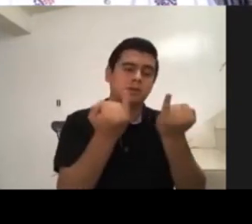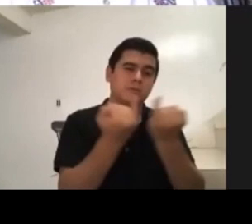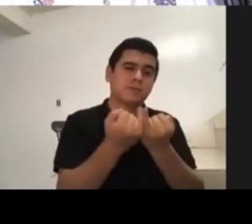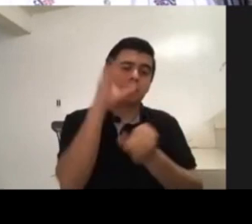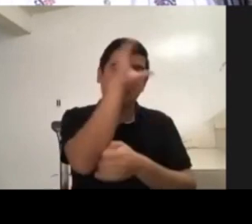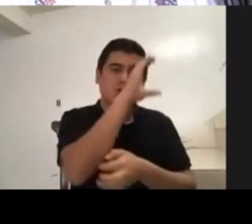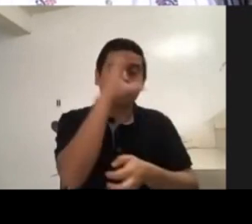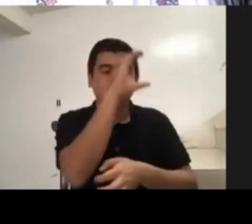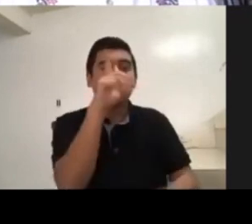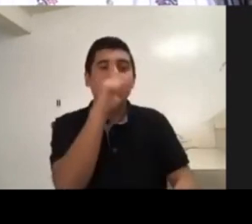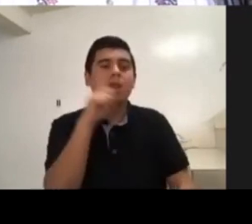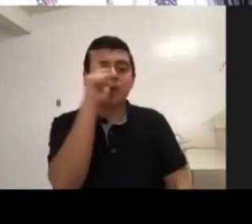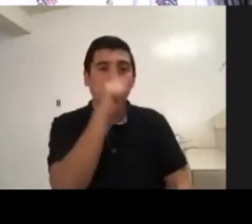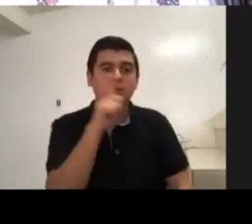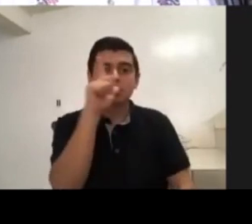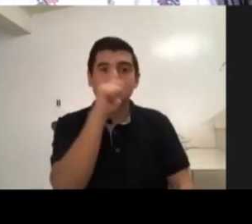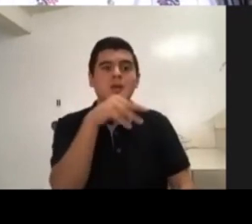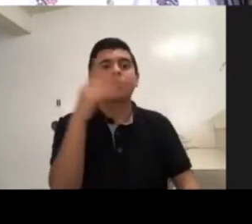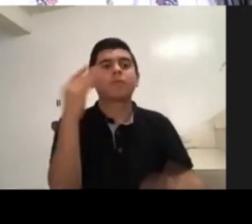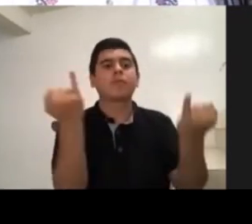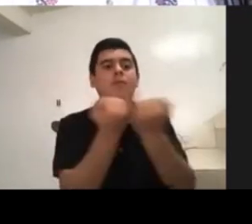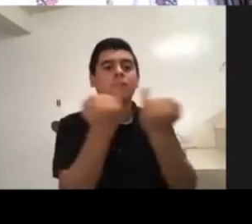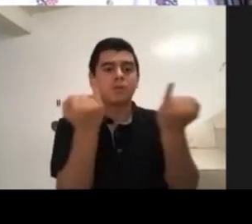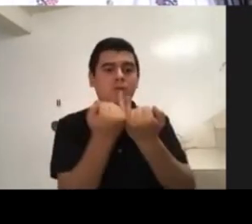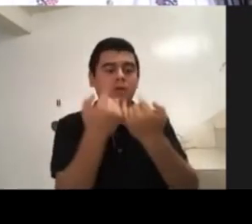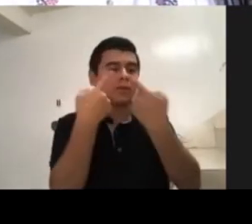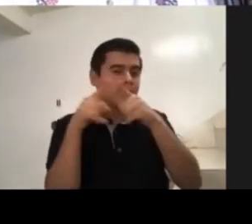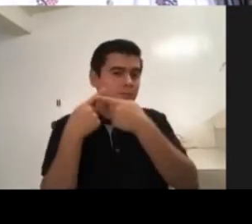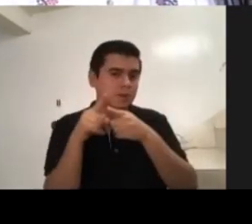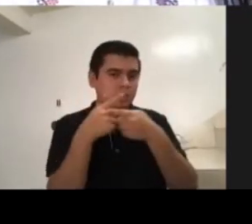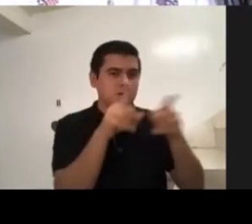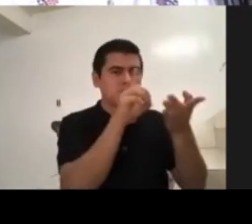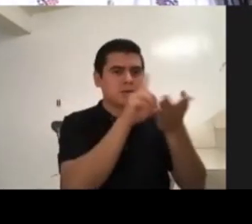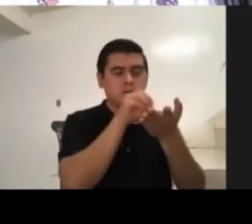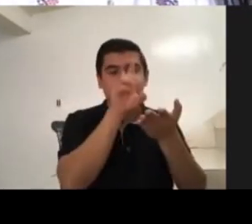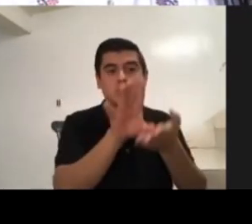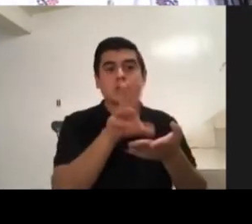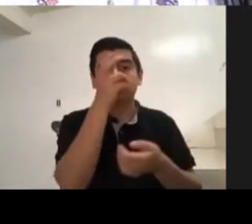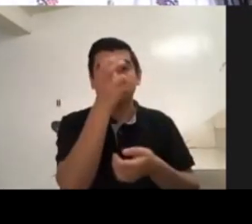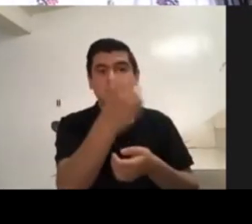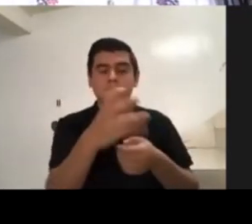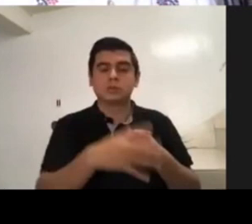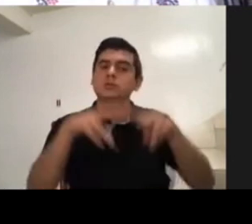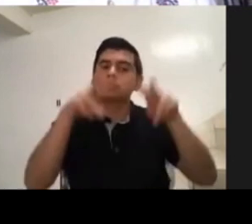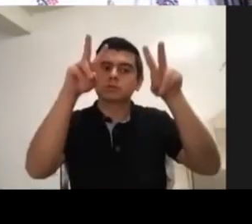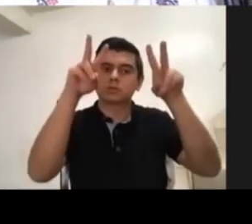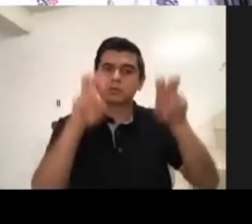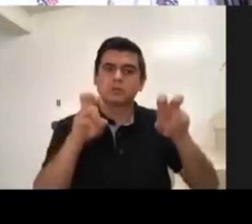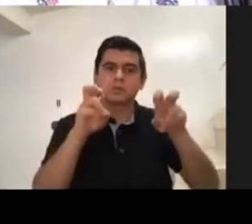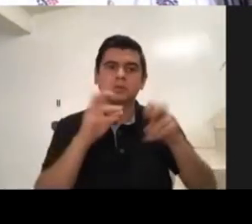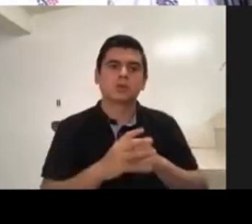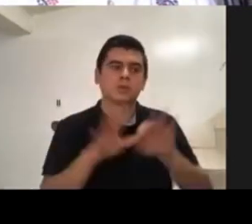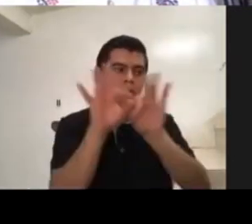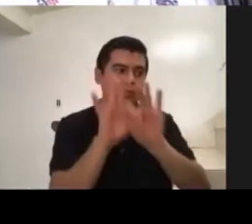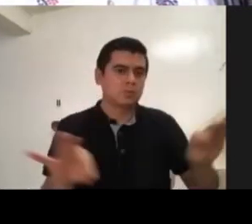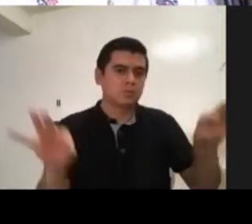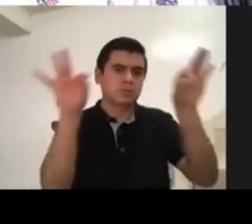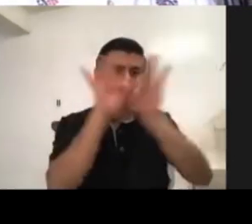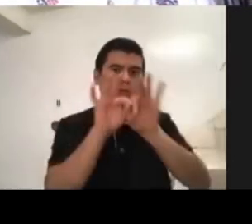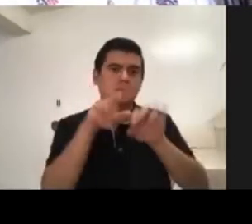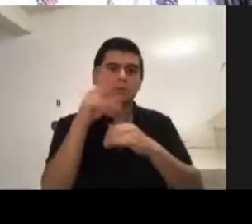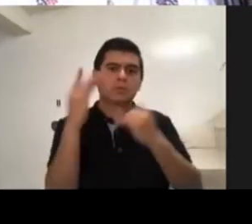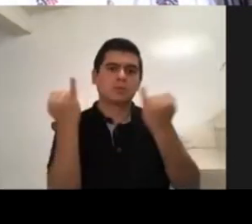a la diversidad de capacidades. Y esto es un tema fundamental. Y para esto es